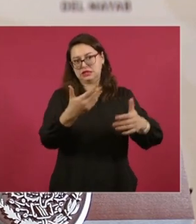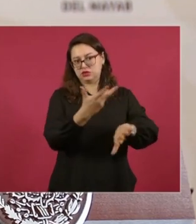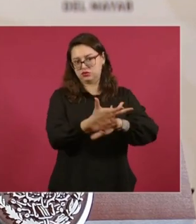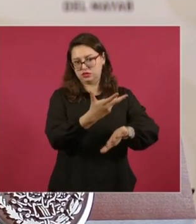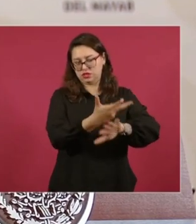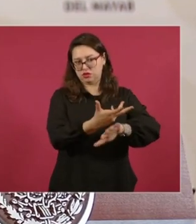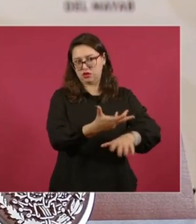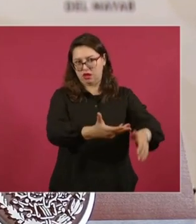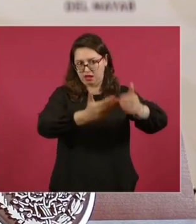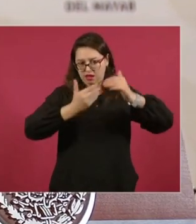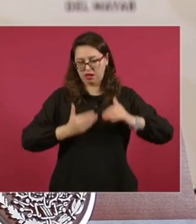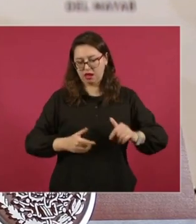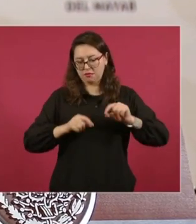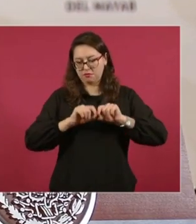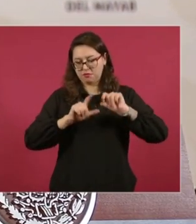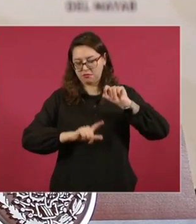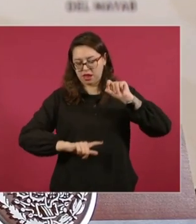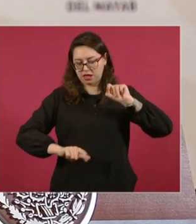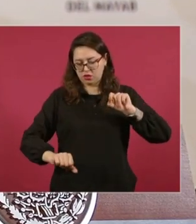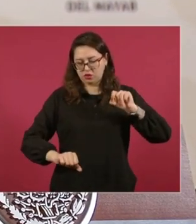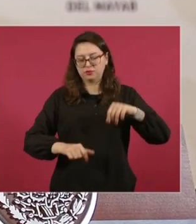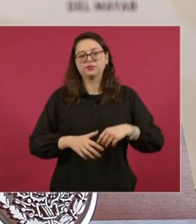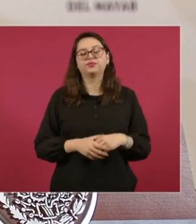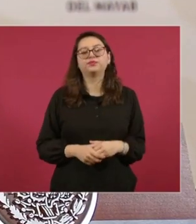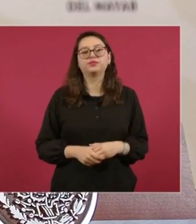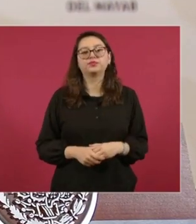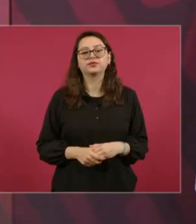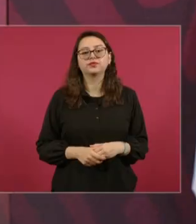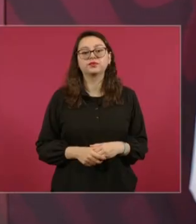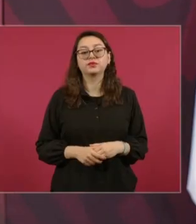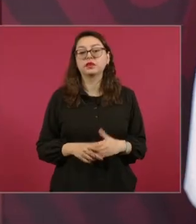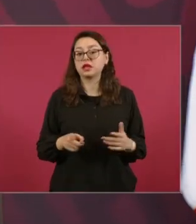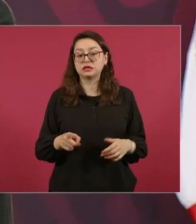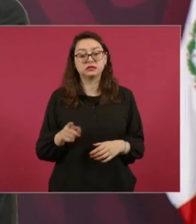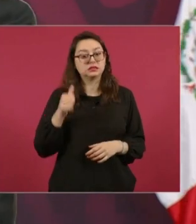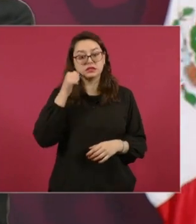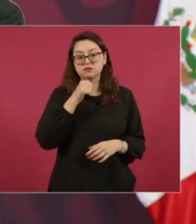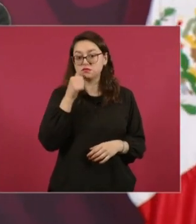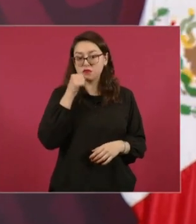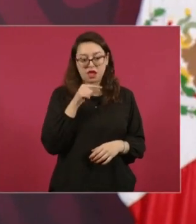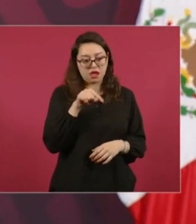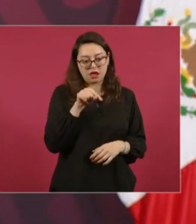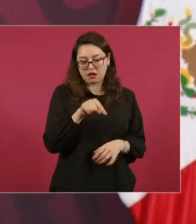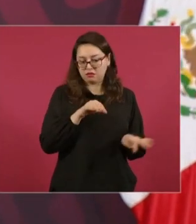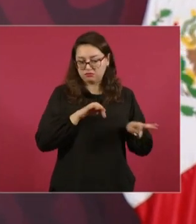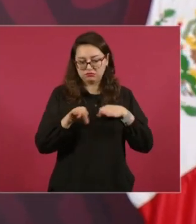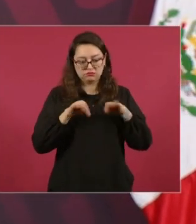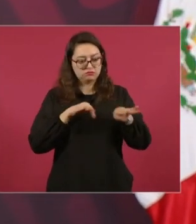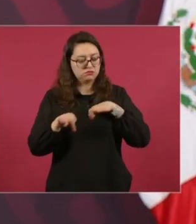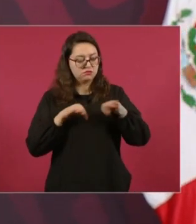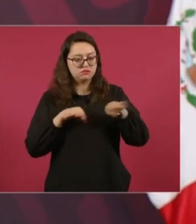estadounidense. Entonces, él se movía en toda esa franja